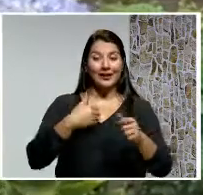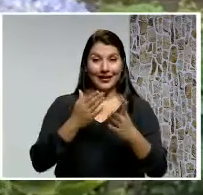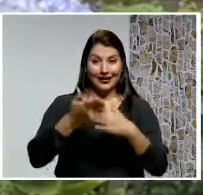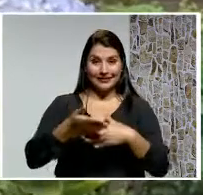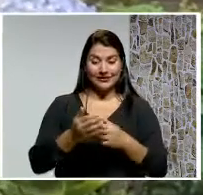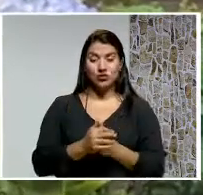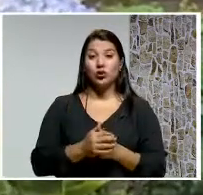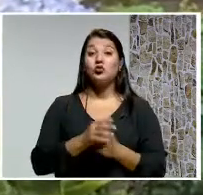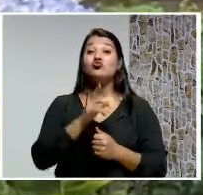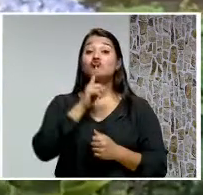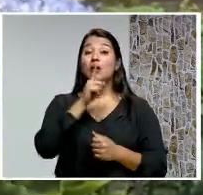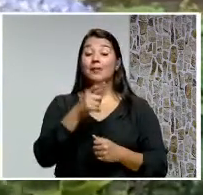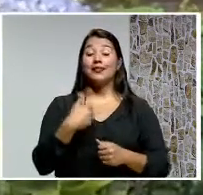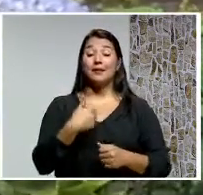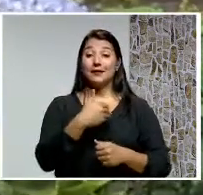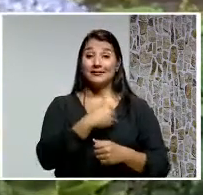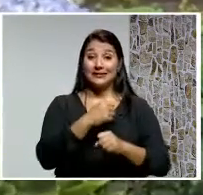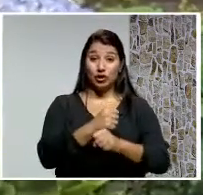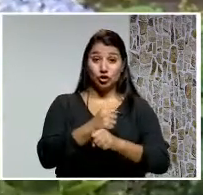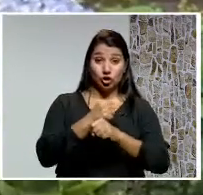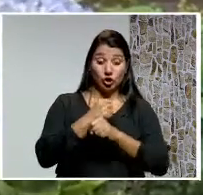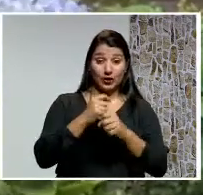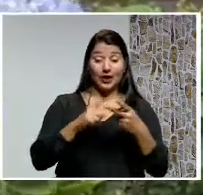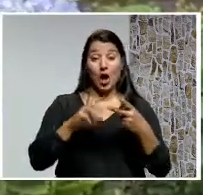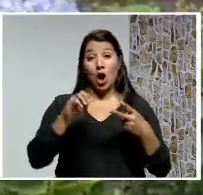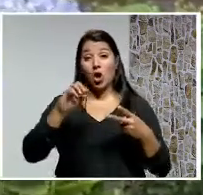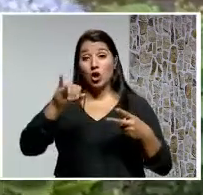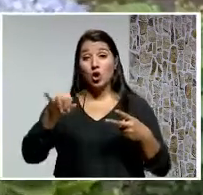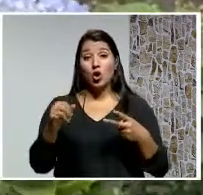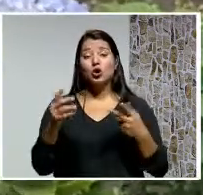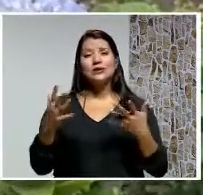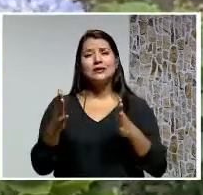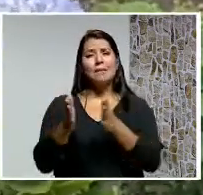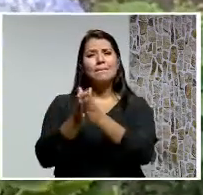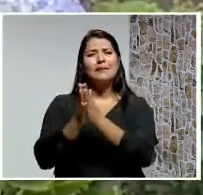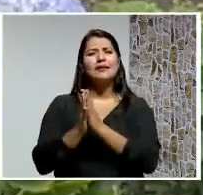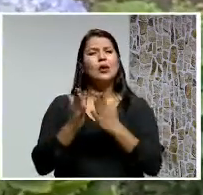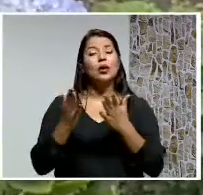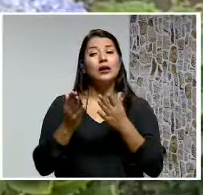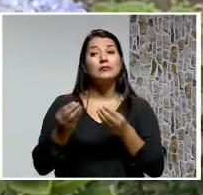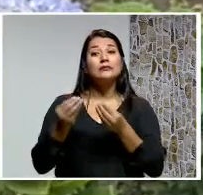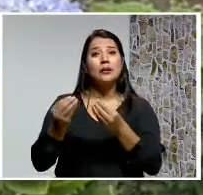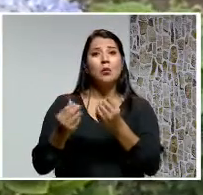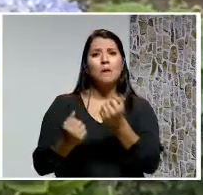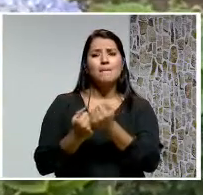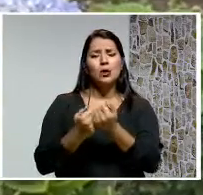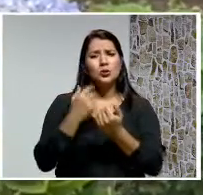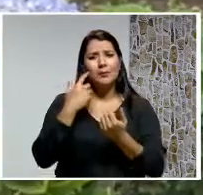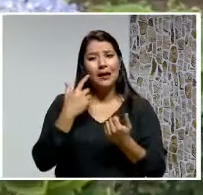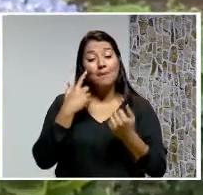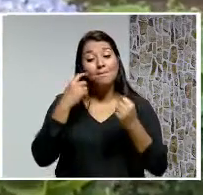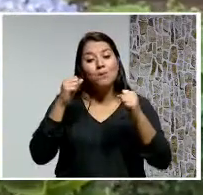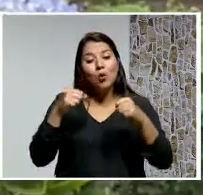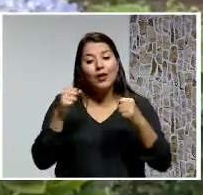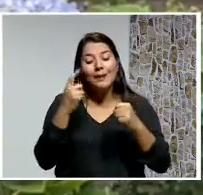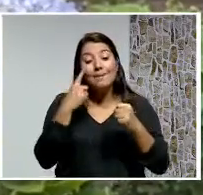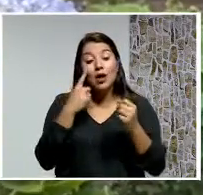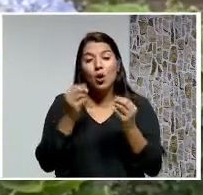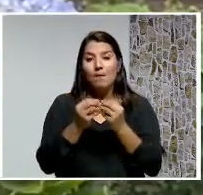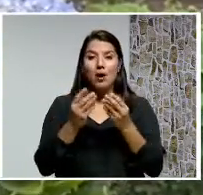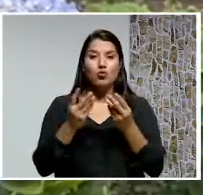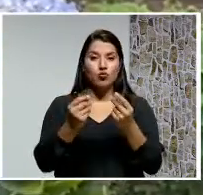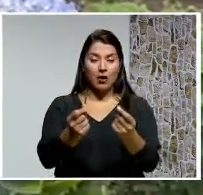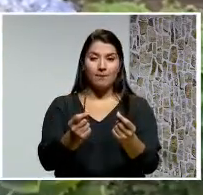el Ministerio de Seguridad y la OIJ nos han pedido que los apoyemos para que ver lo más rápido que